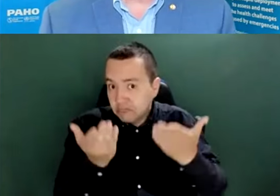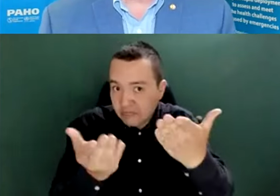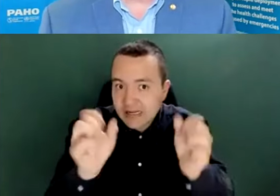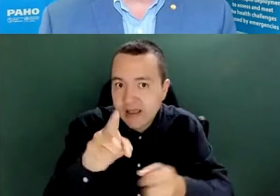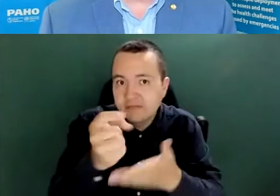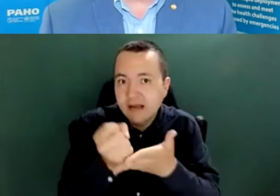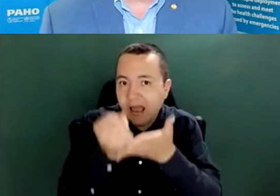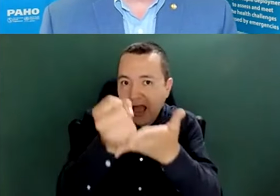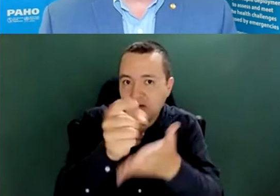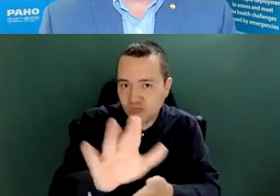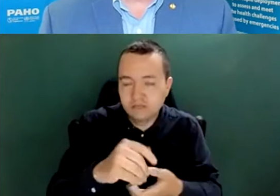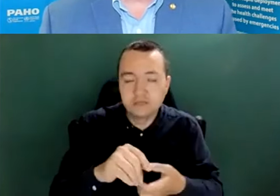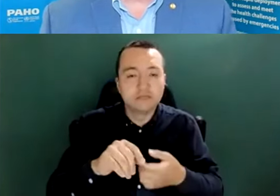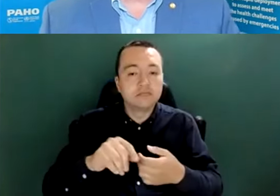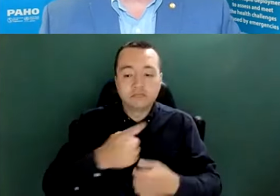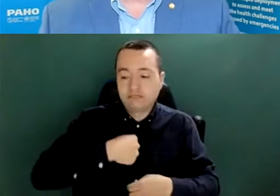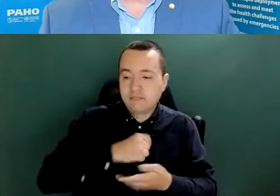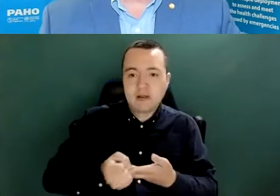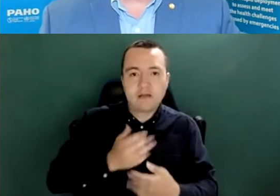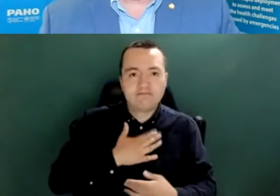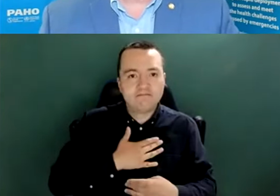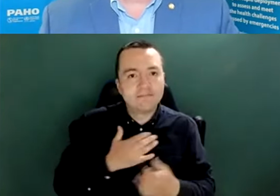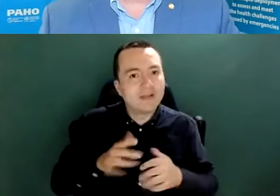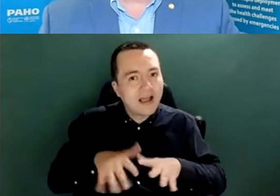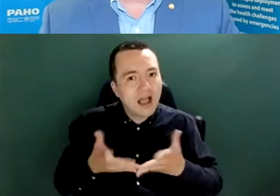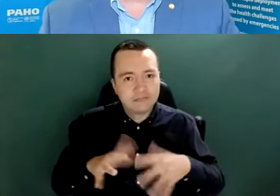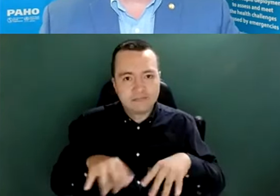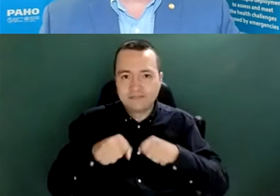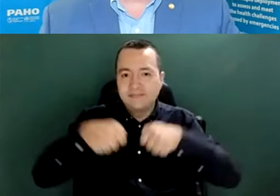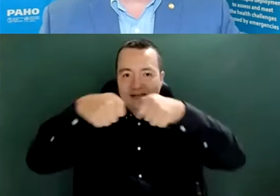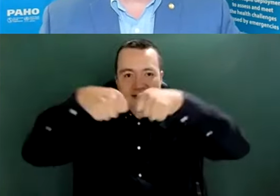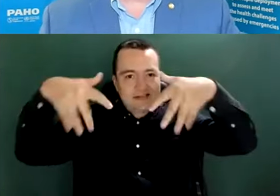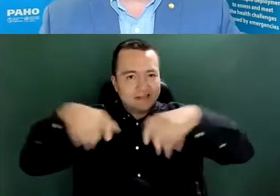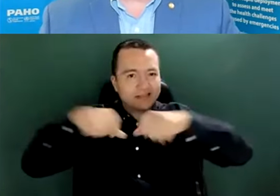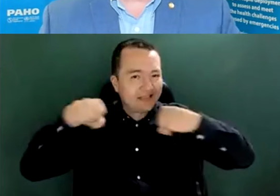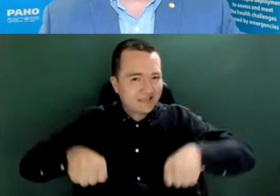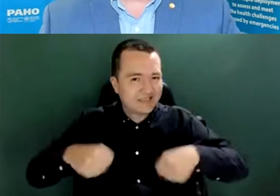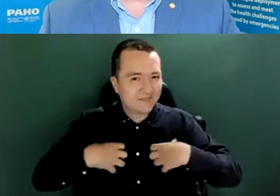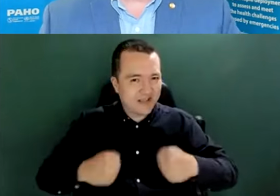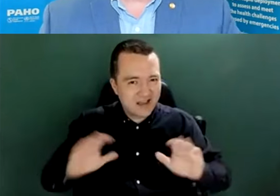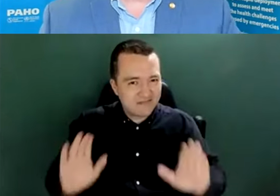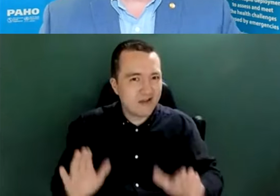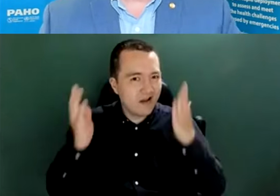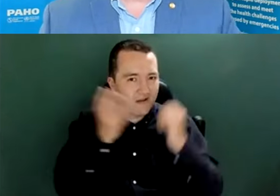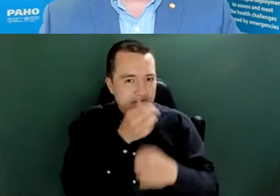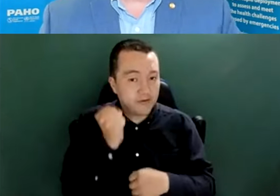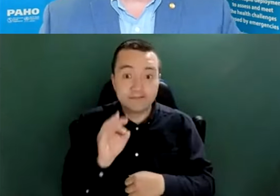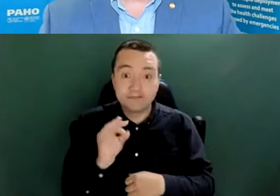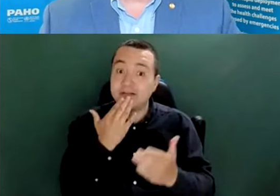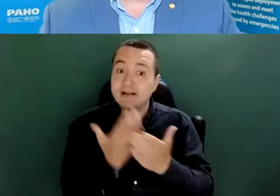a mejorar las resiliencias de los sistemas de salud. Muchas gracias y regreso con Tania.